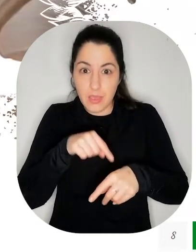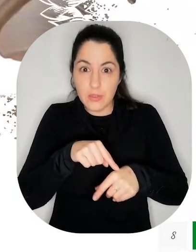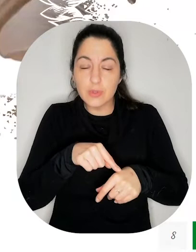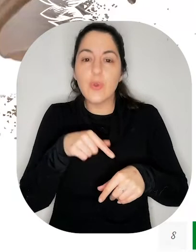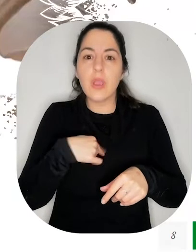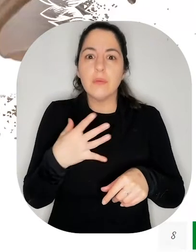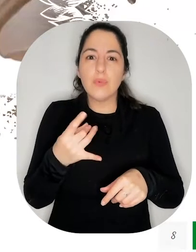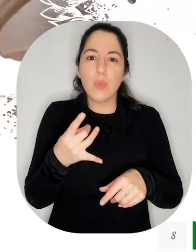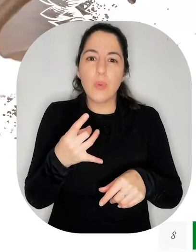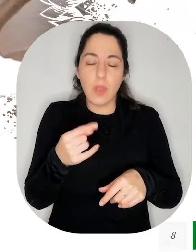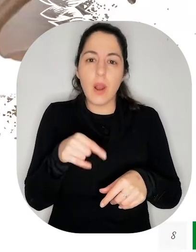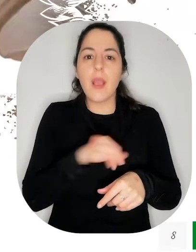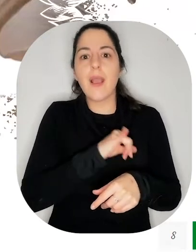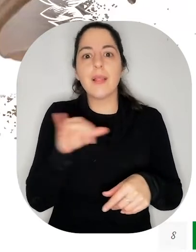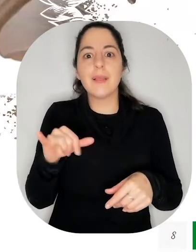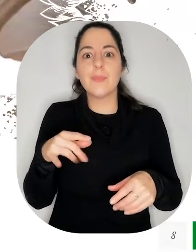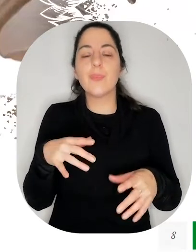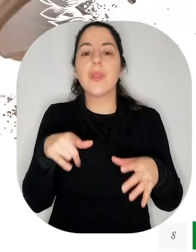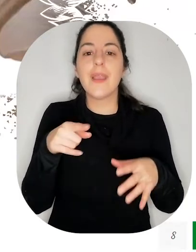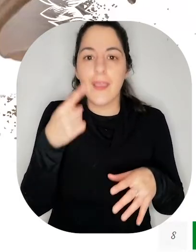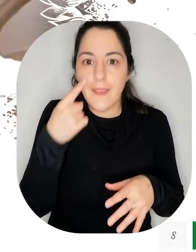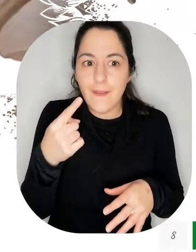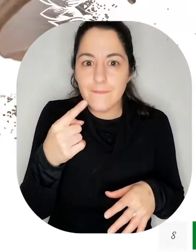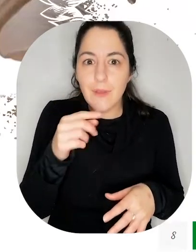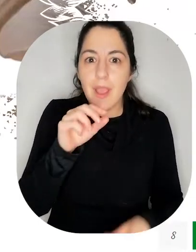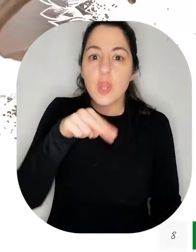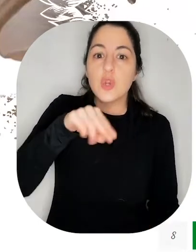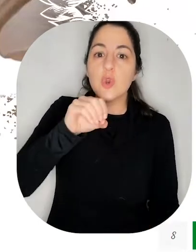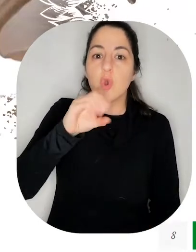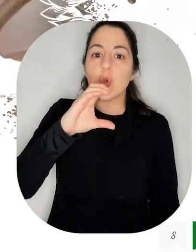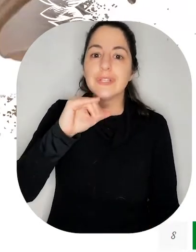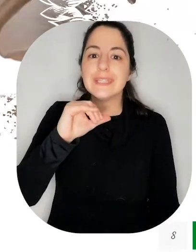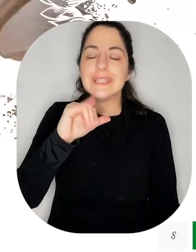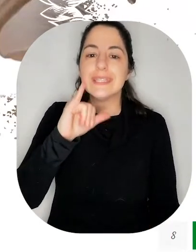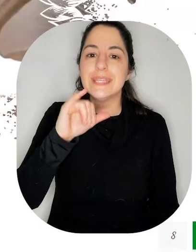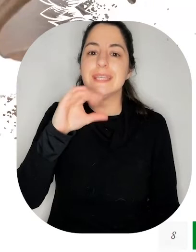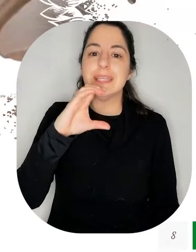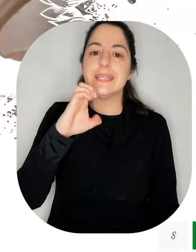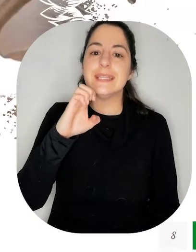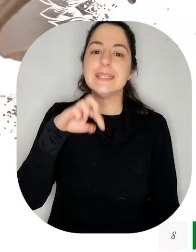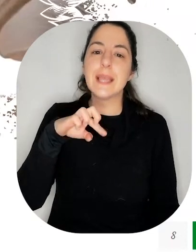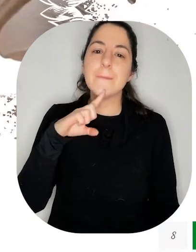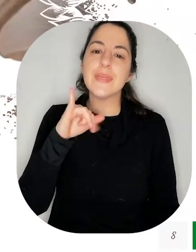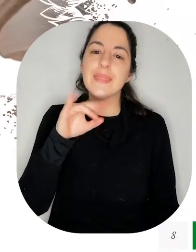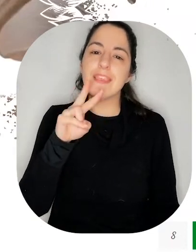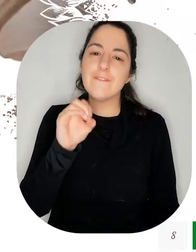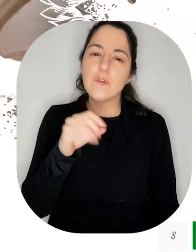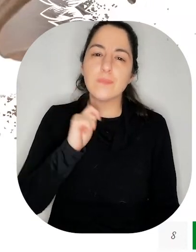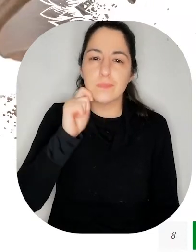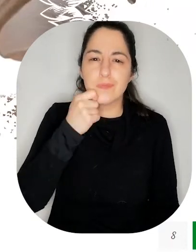también eso frena finalmente el dolor. Se habla de que es antinociceptivo, o sea, disminuye la percepción de